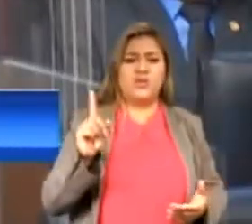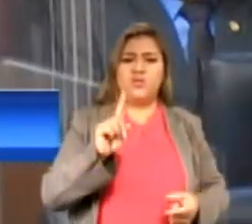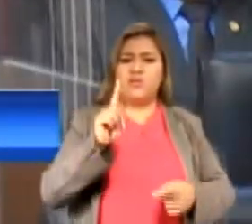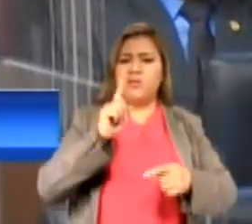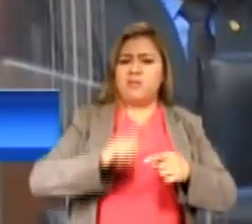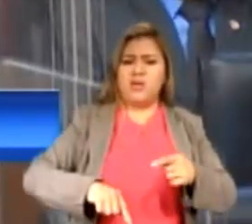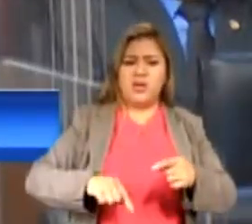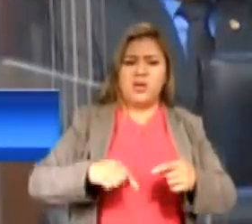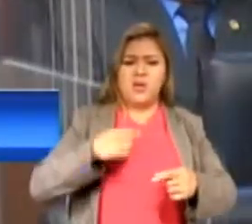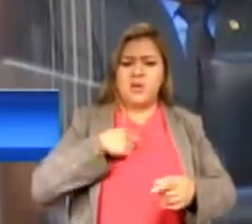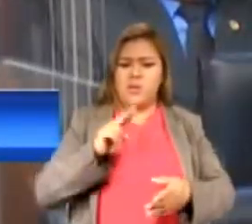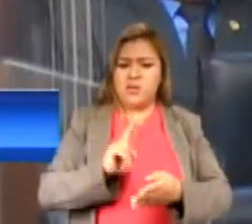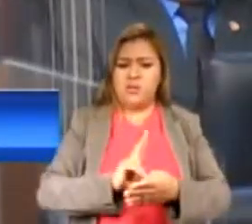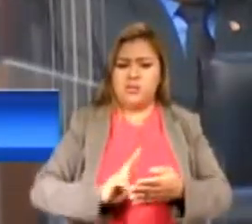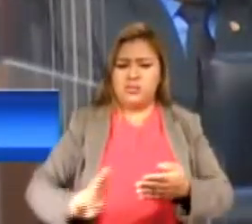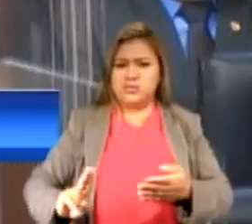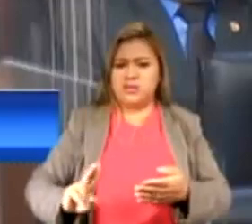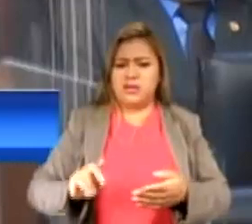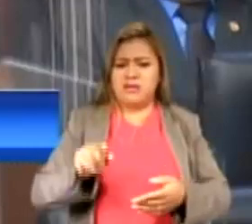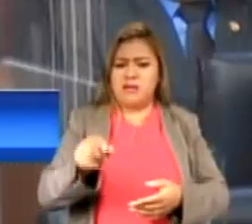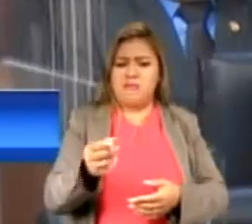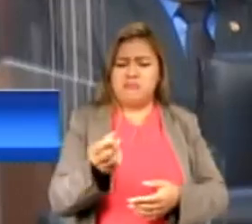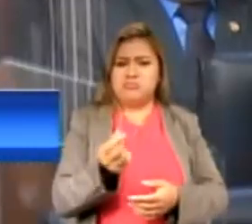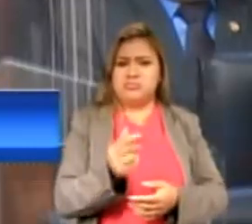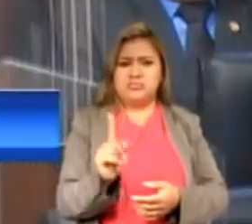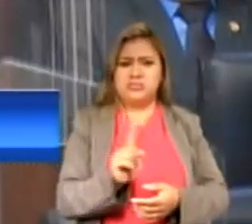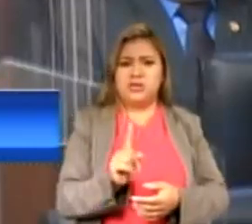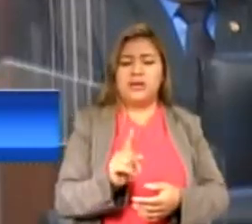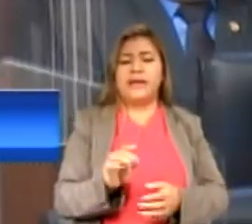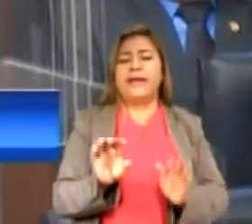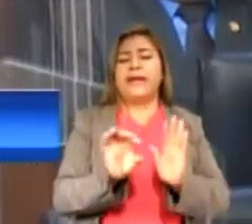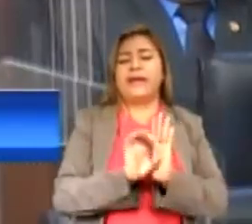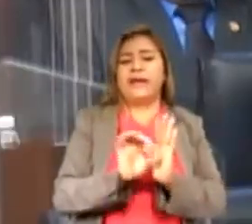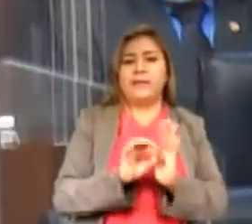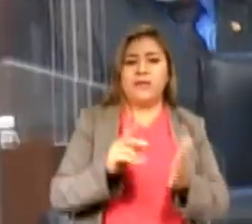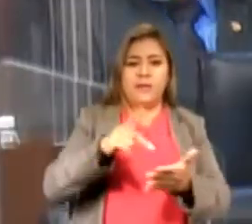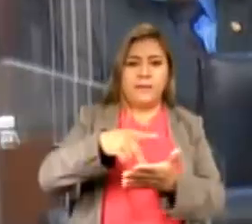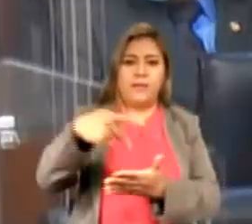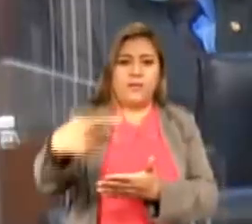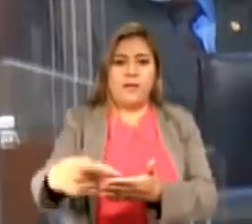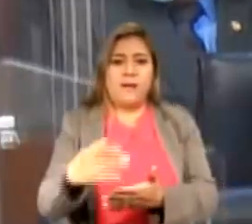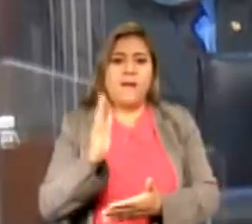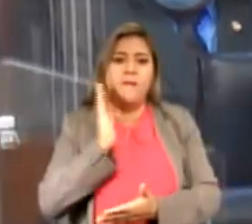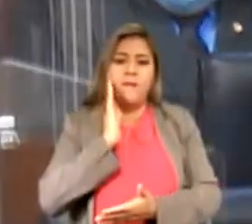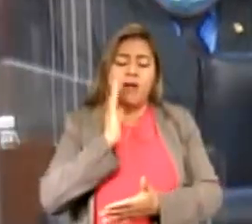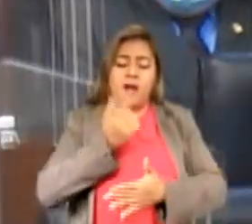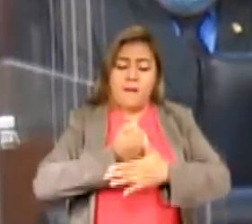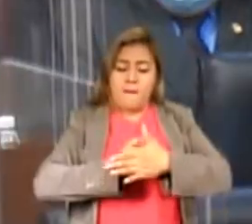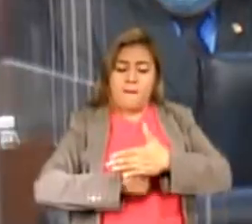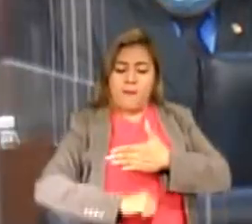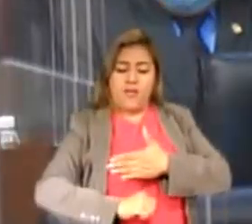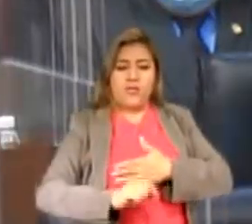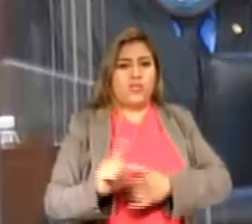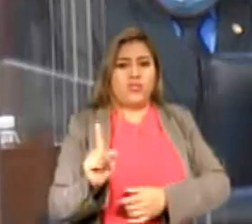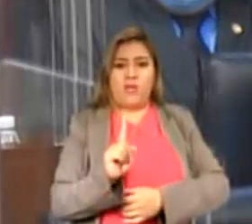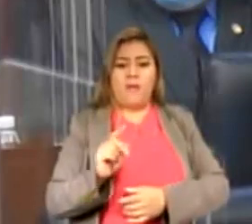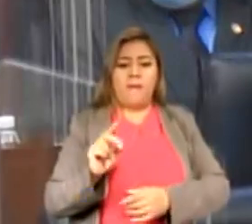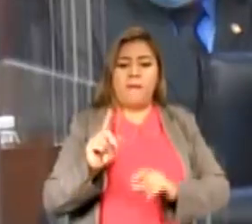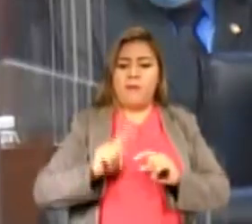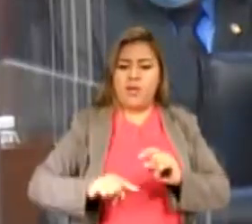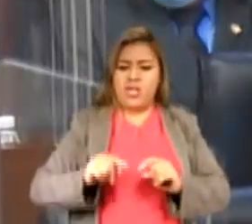fondos, por ejemplo, del programa de maternidad para cubrir un hueco fiscal que hay en el programa